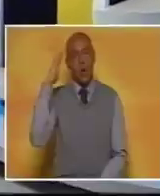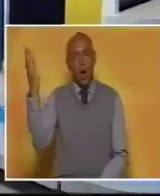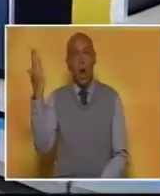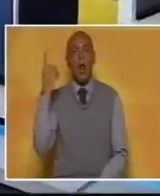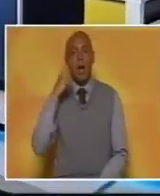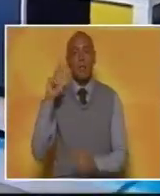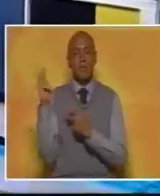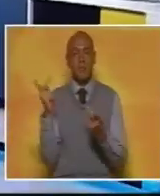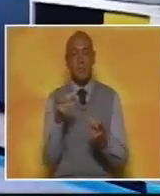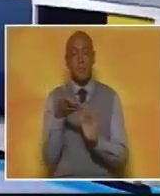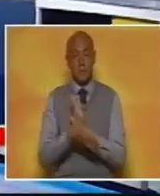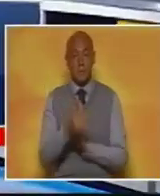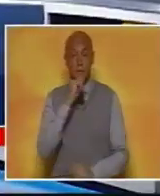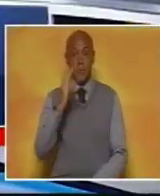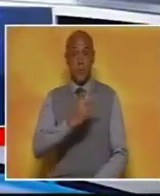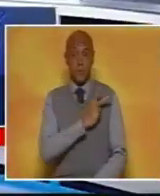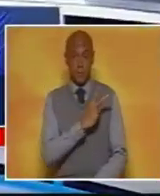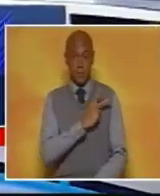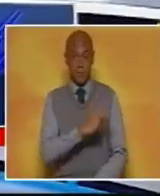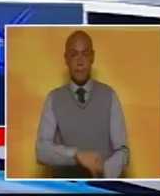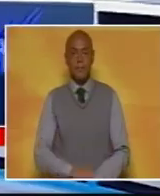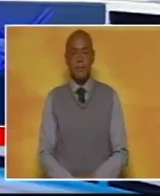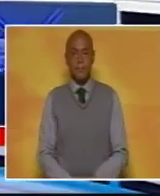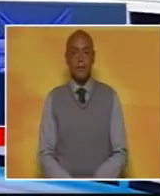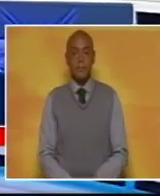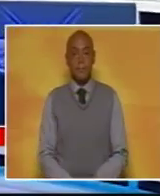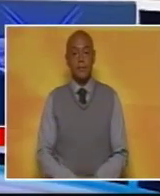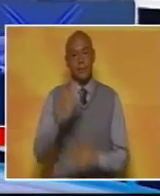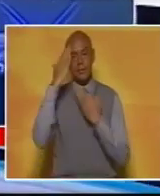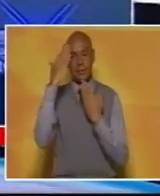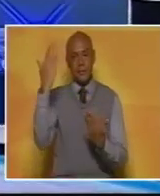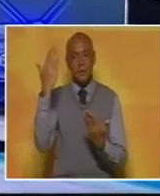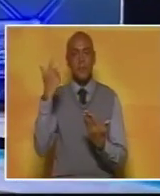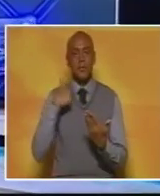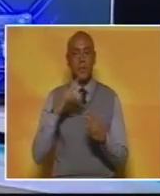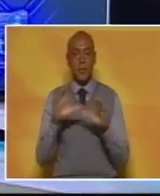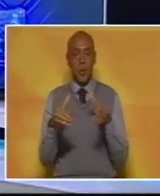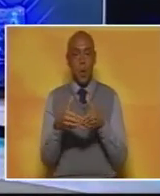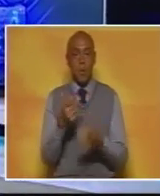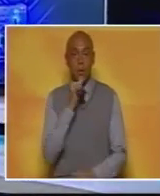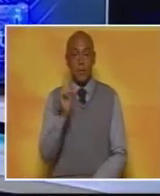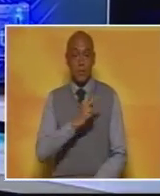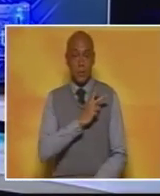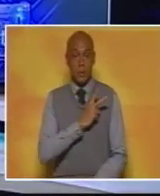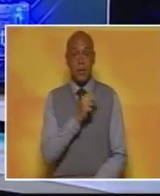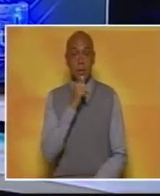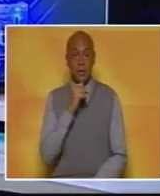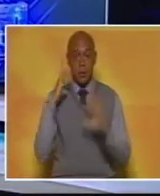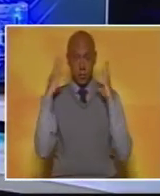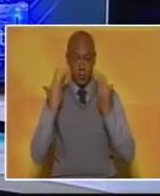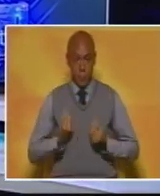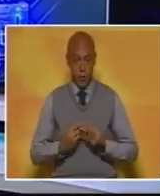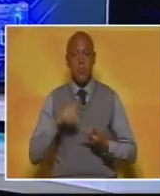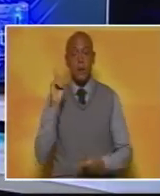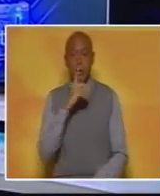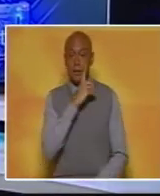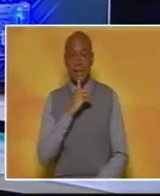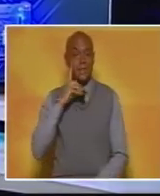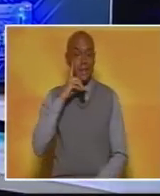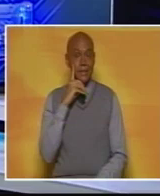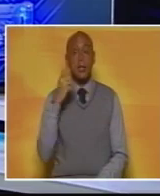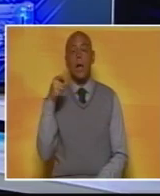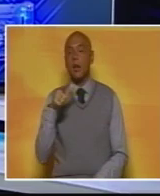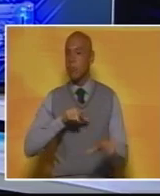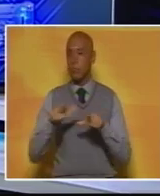Hola, ¿qué tal? Bienvenidos a la emisión meridiana de su Noticiero Venevisión. Saludamos en nombre del equipo de Noticiero Venevisión, Milagro Zambrano, Diana Martínez, quienes ya